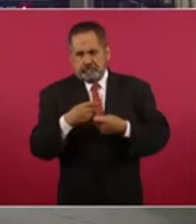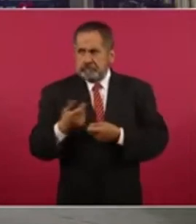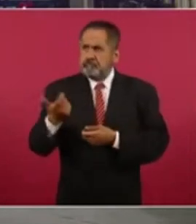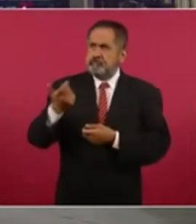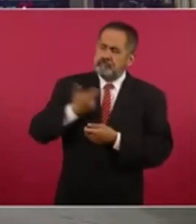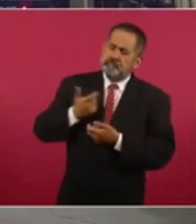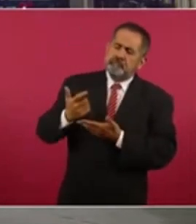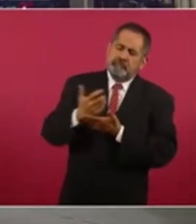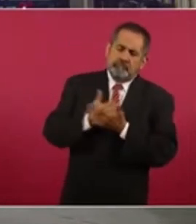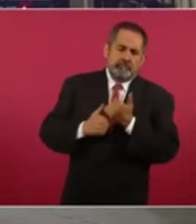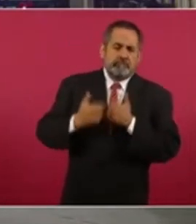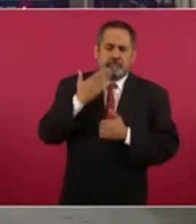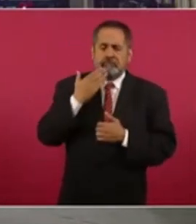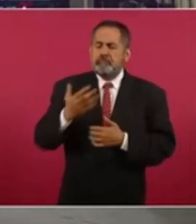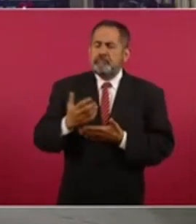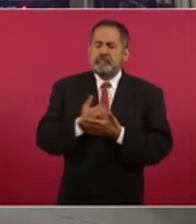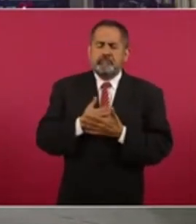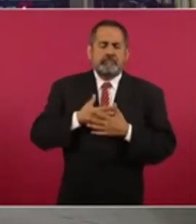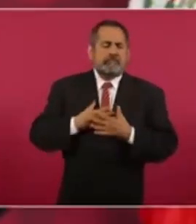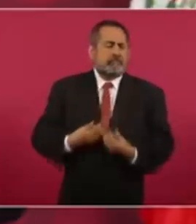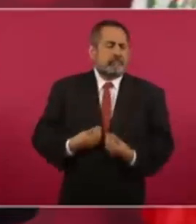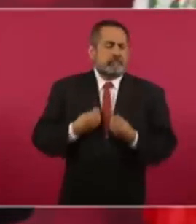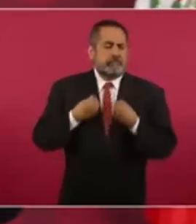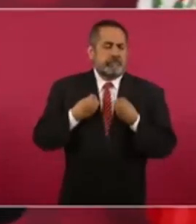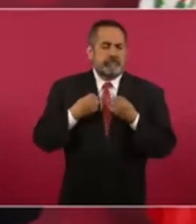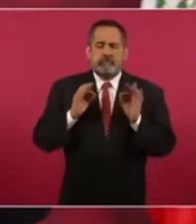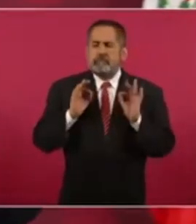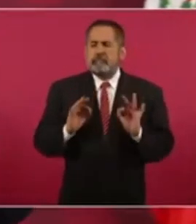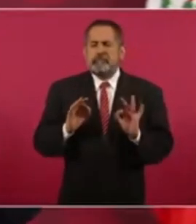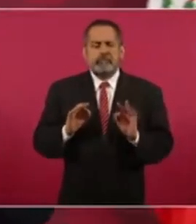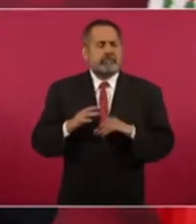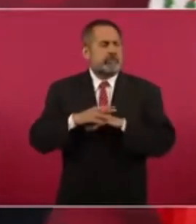recursos como para vivir con holgura